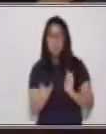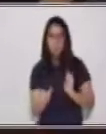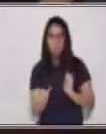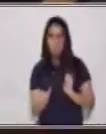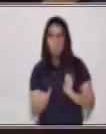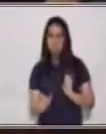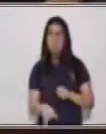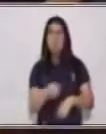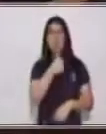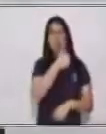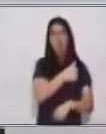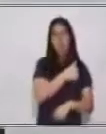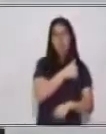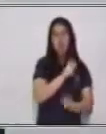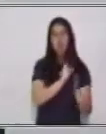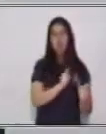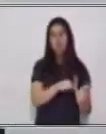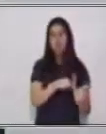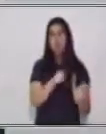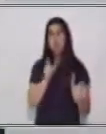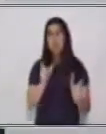ecuación, tenemos formada una